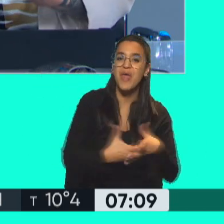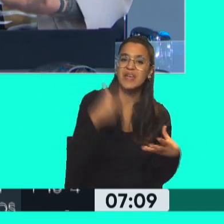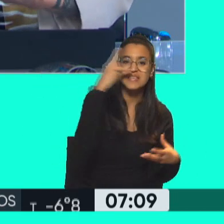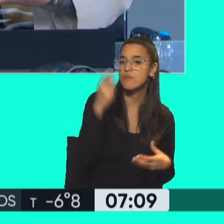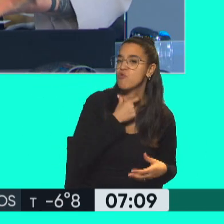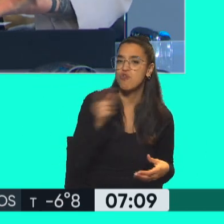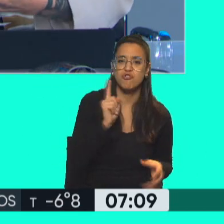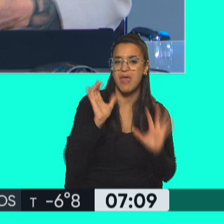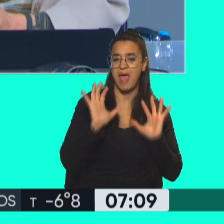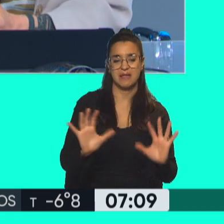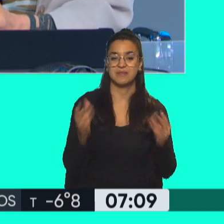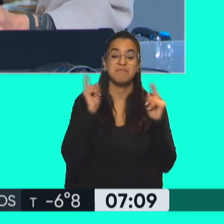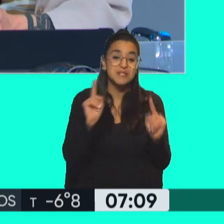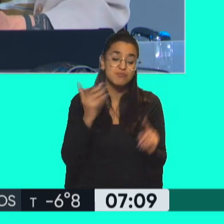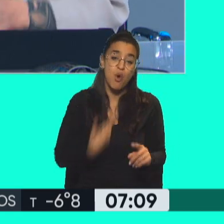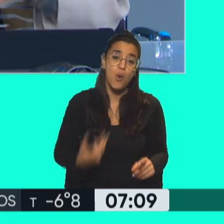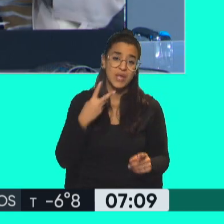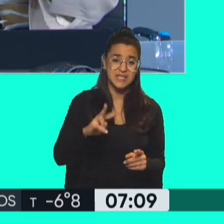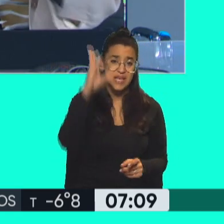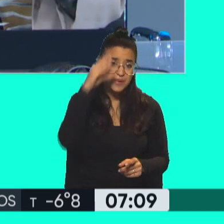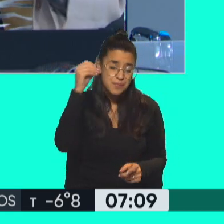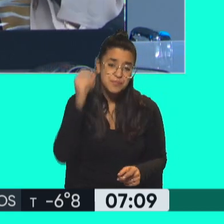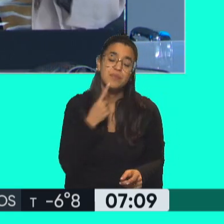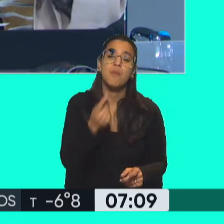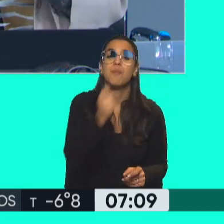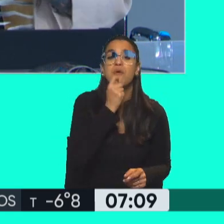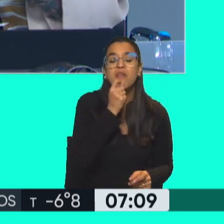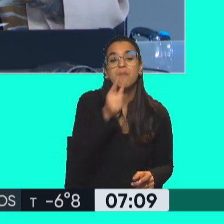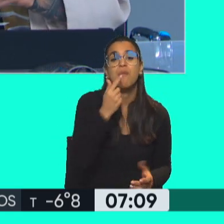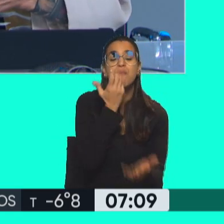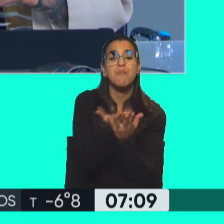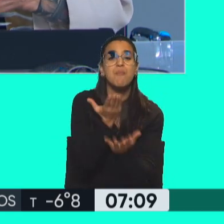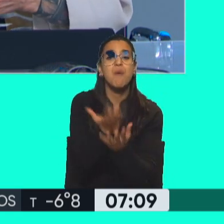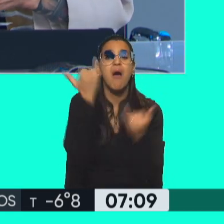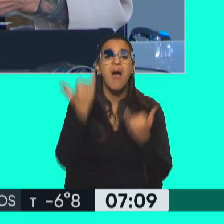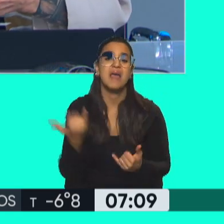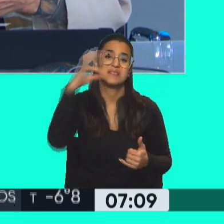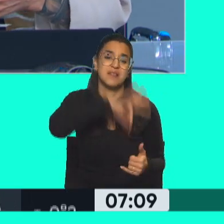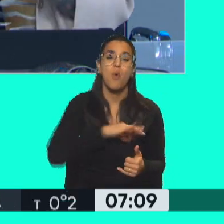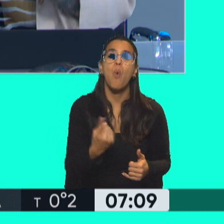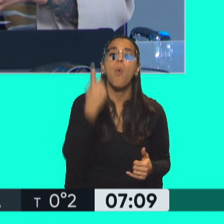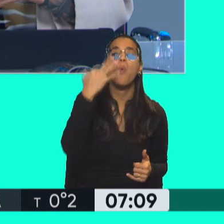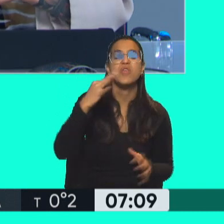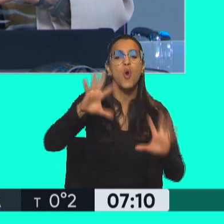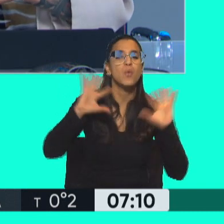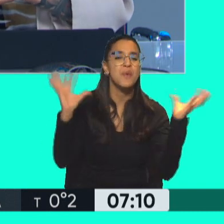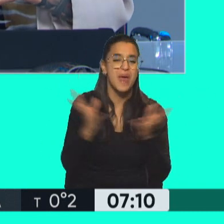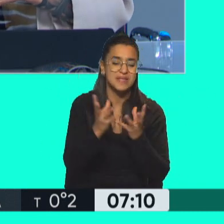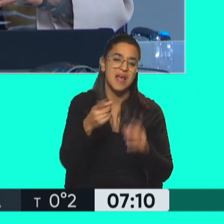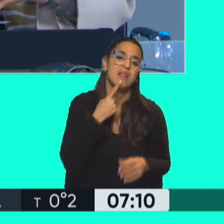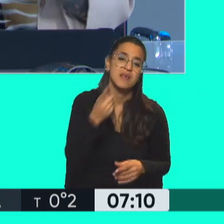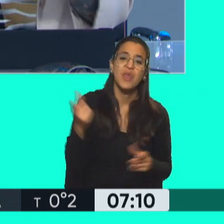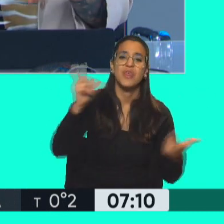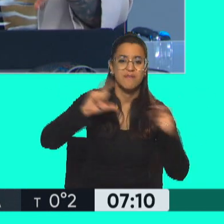duro o de la propia vicepresidenta de la nación por ejemplo proponiendo que haya un salario único universal esta es una de las diferencias